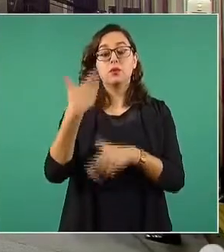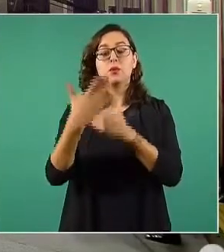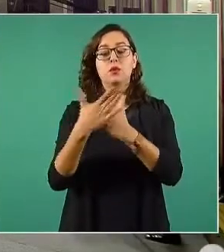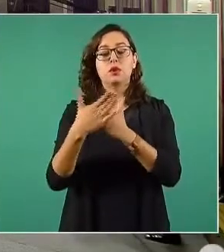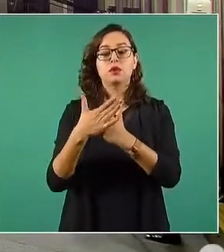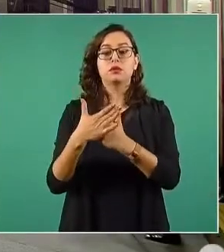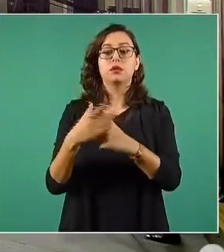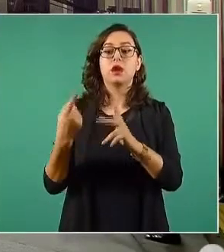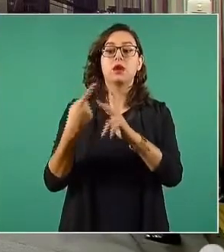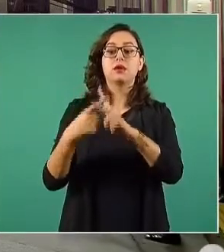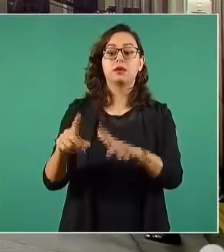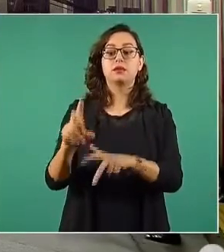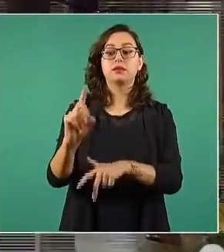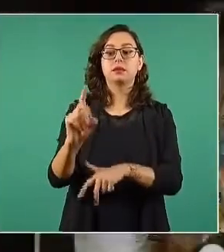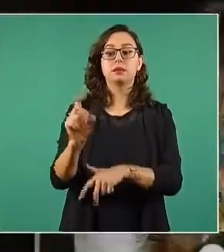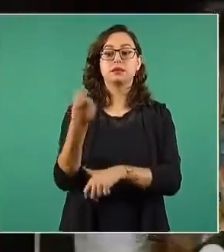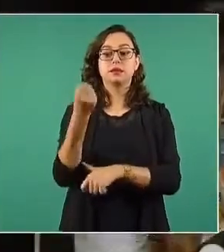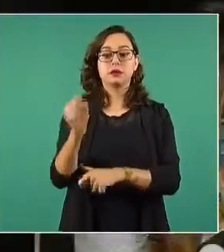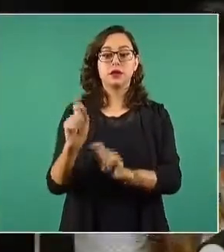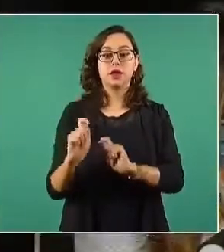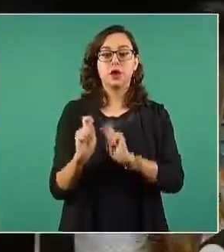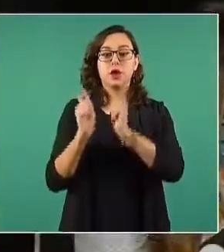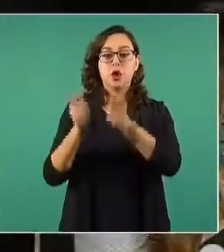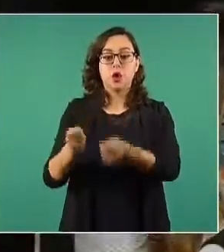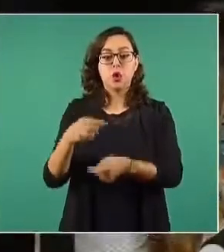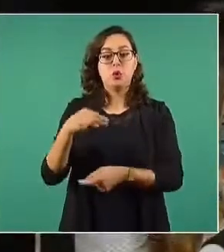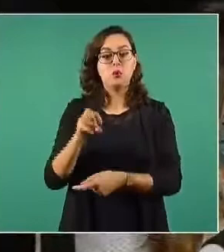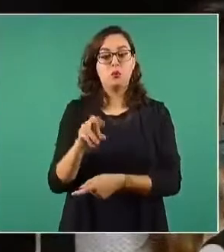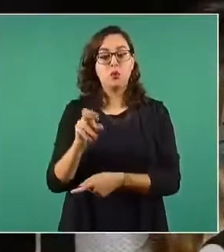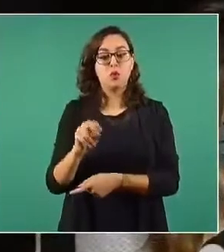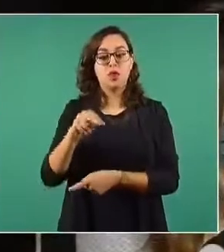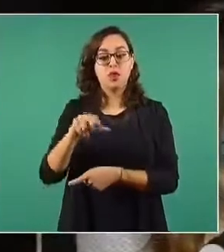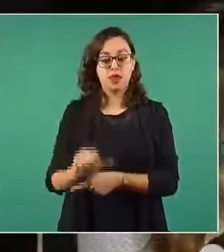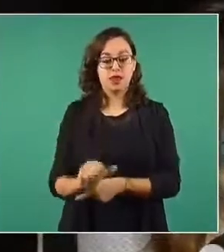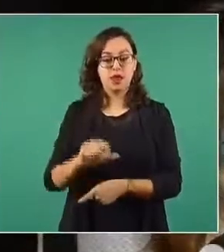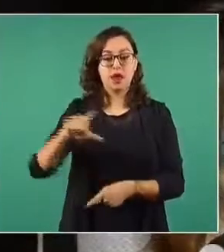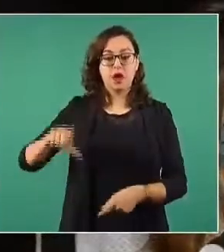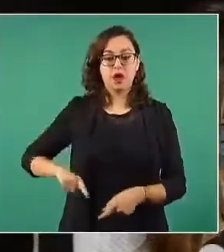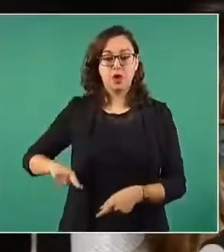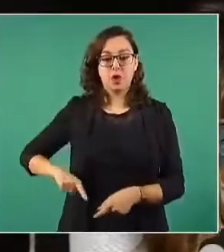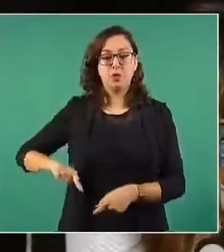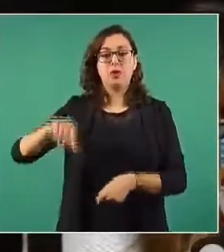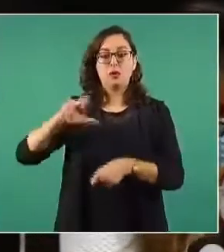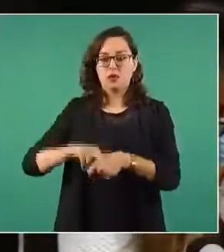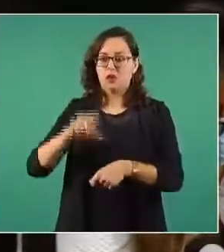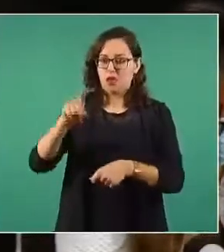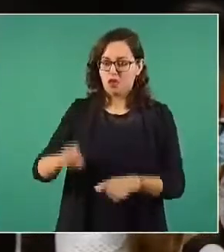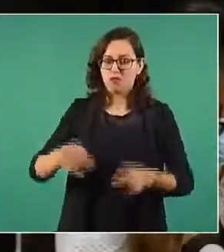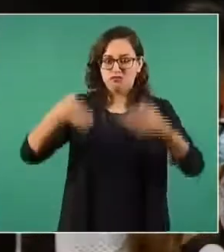a partir del 30 de septiembre por Morena? En la figura de Marciano de Tzul, un hombre de origen maya.